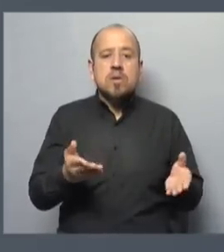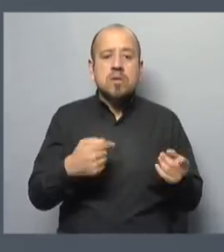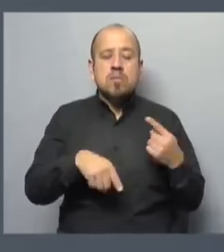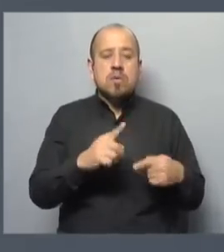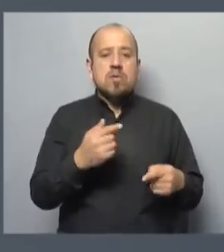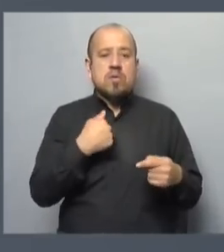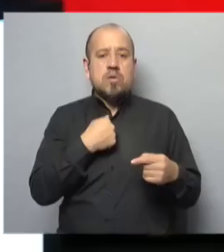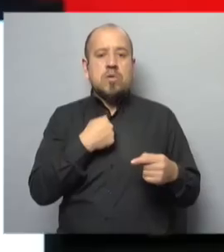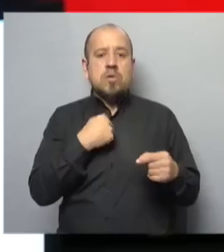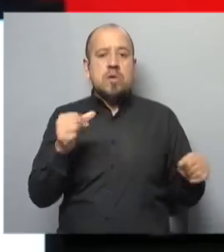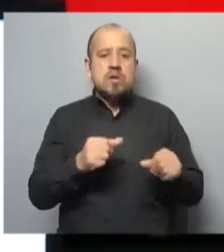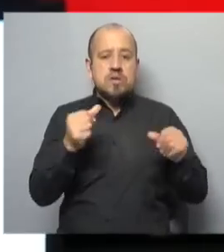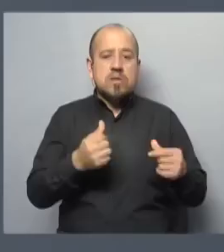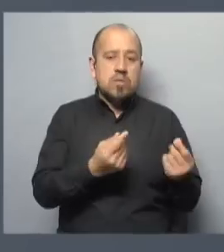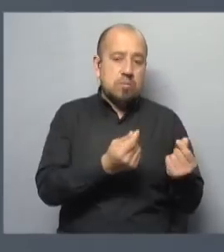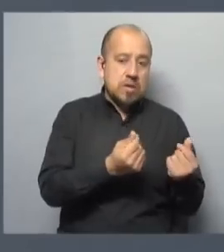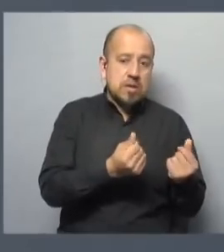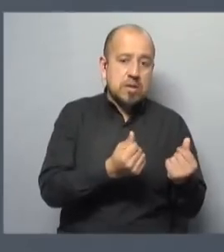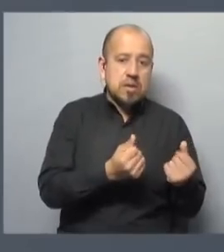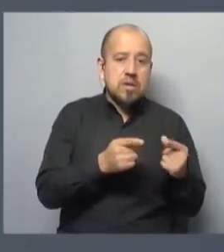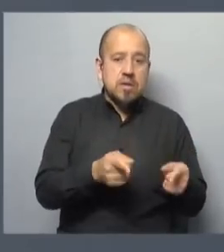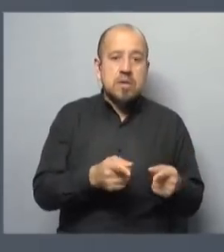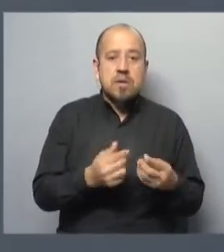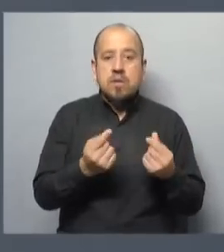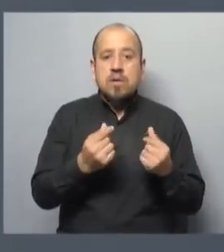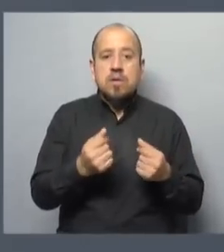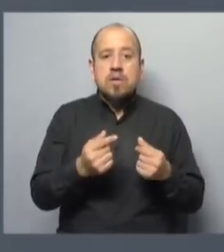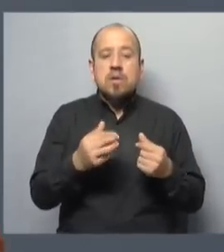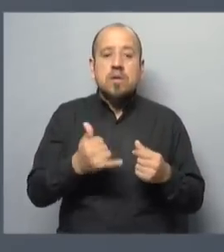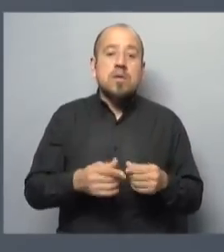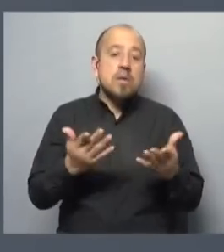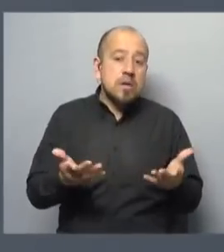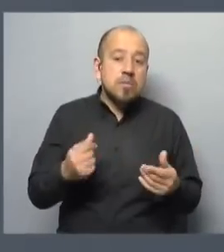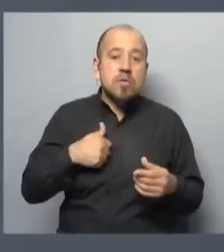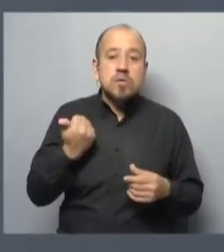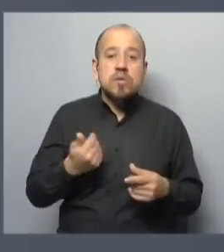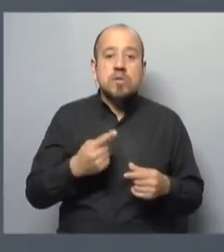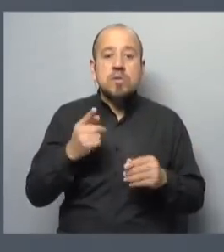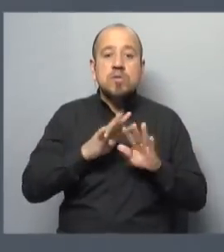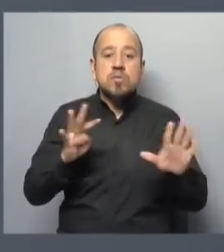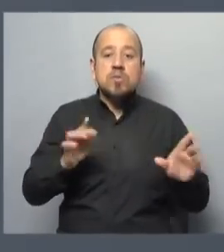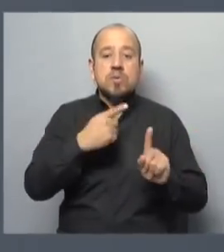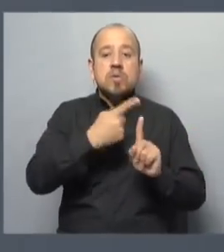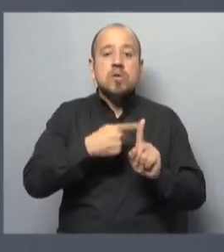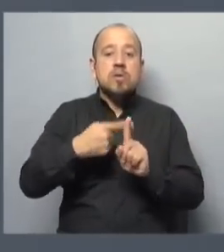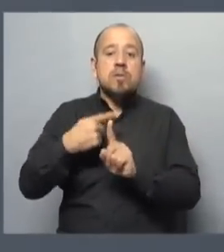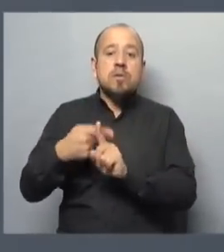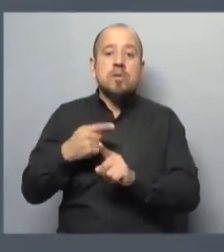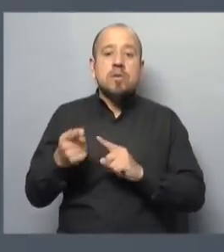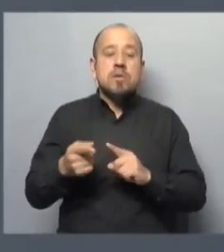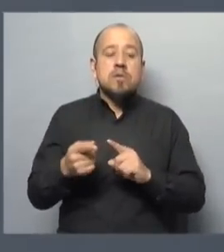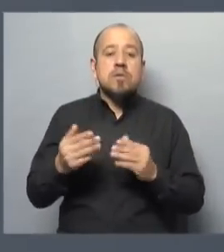hacemos dinero bueno la riera ese dinero tiene que valer algo y como estuvo empeñado el 19 meses y no me dio para